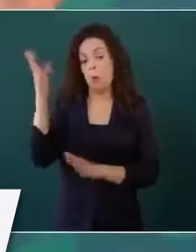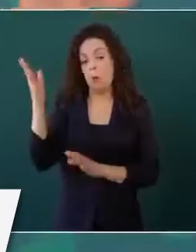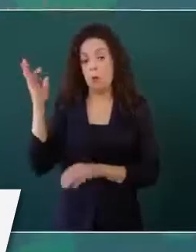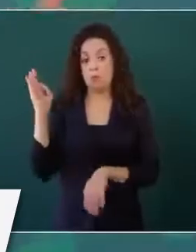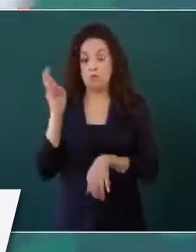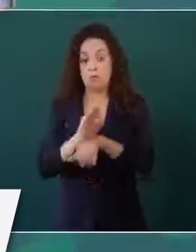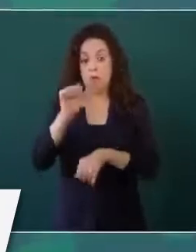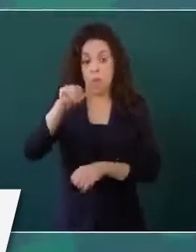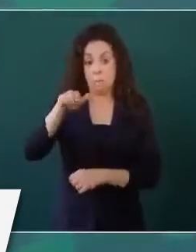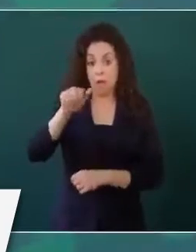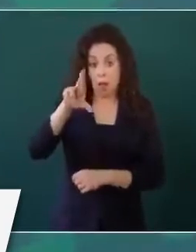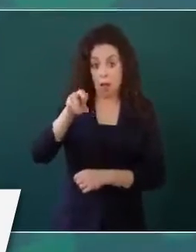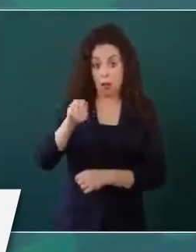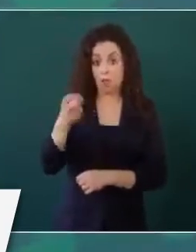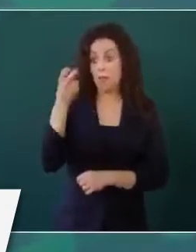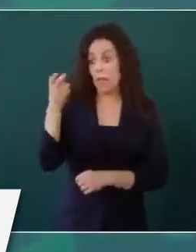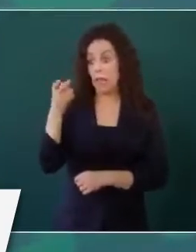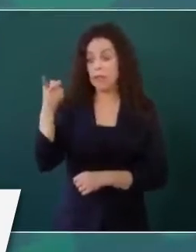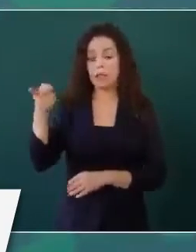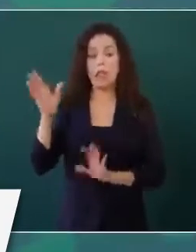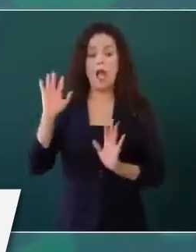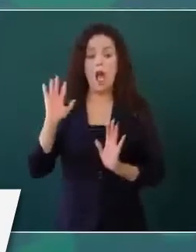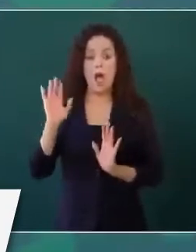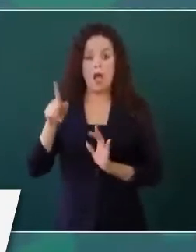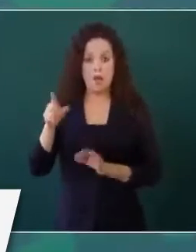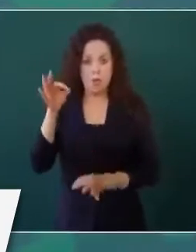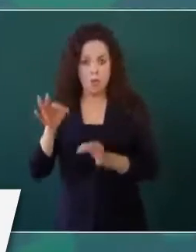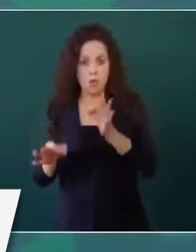y que entonces sí el Poder Judicial intervenga,